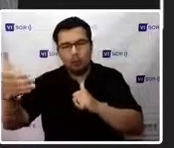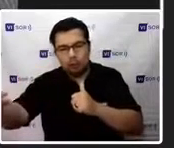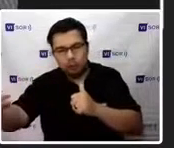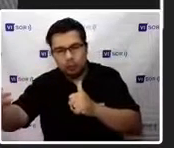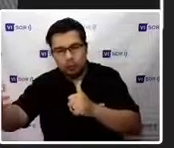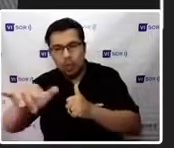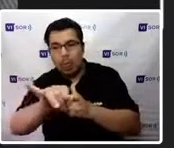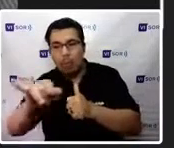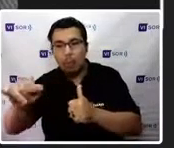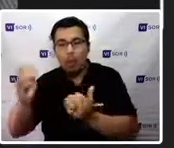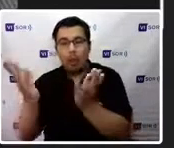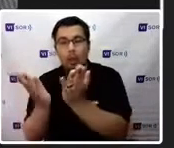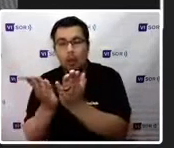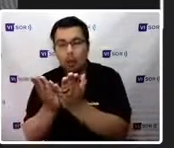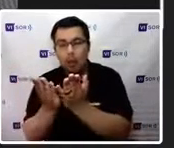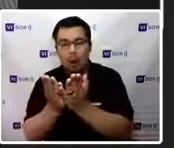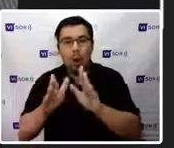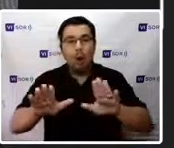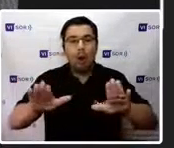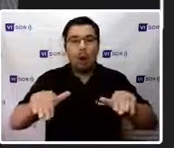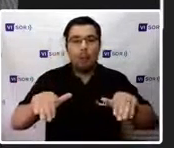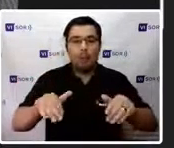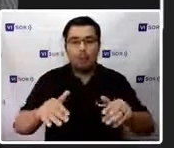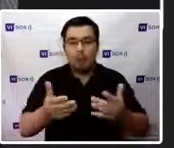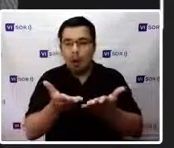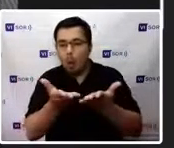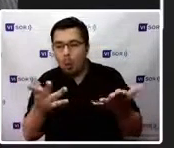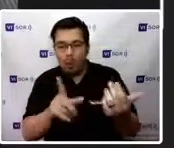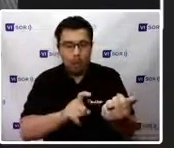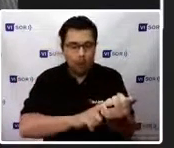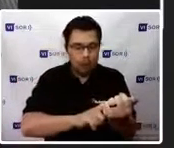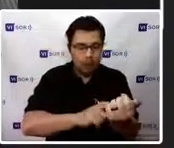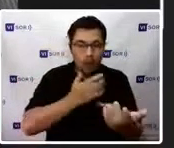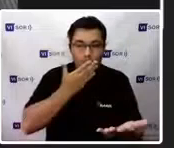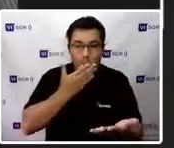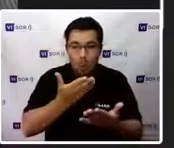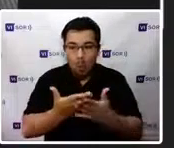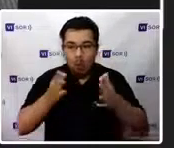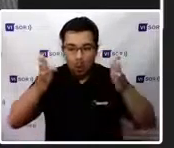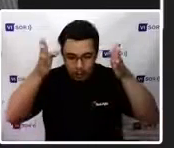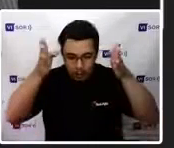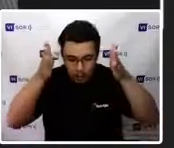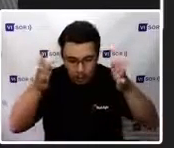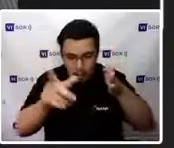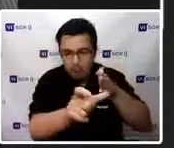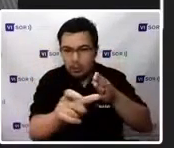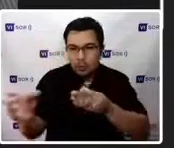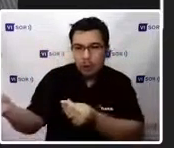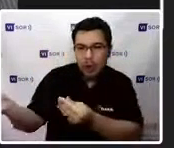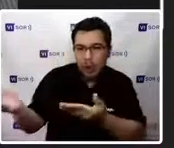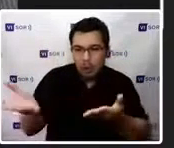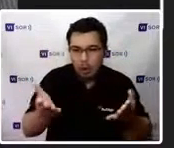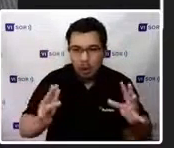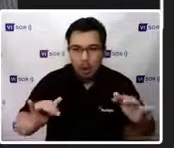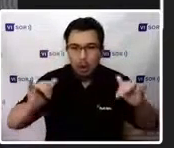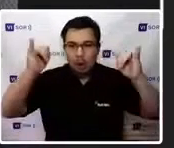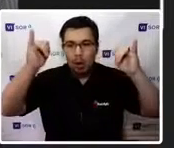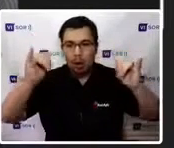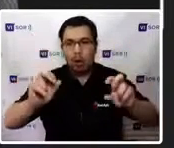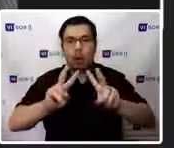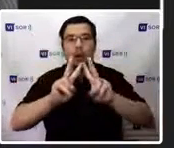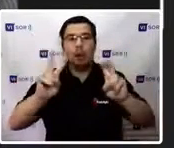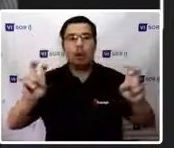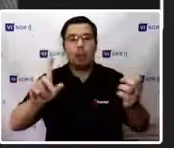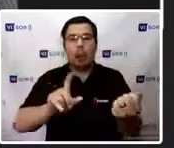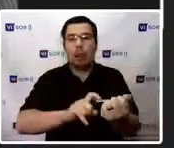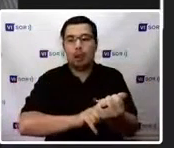o la misma actitud que tienen que tener al momento de atender los turistas, La actitud en turismo es elemental.